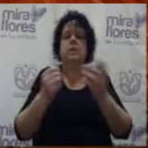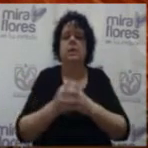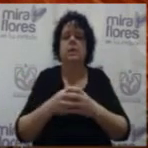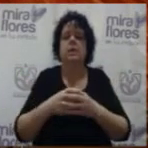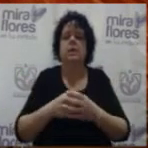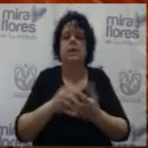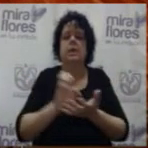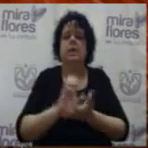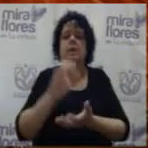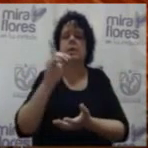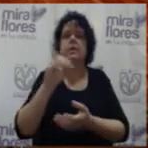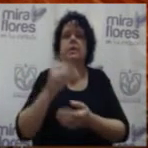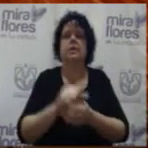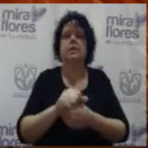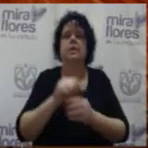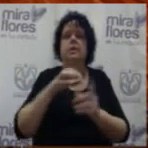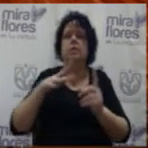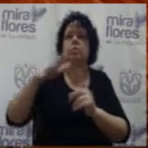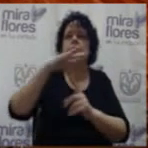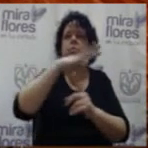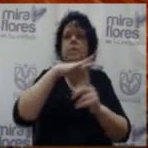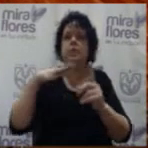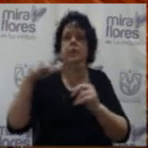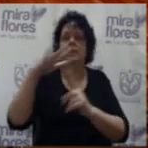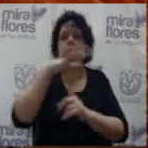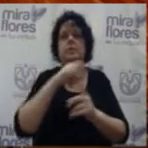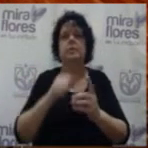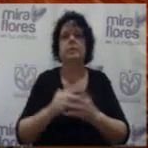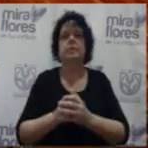y adopción de buenas prácticas ambientales. Al debate.